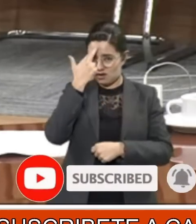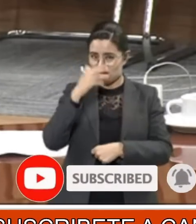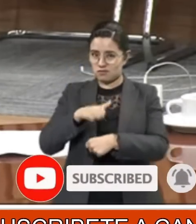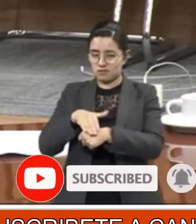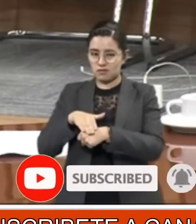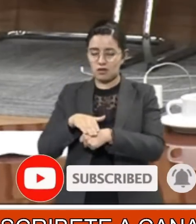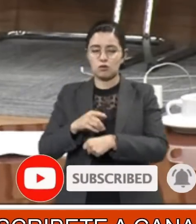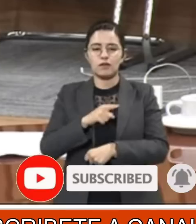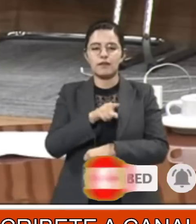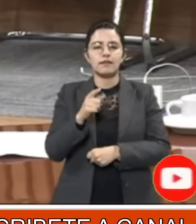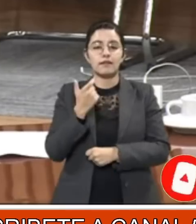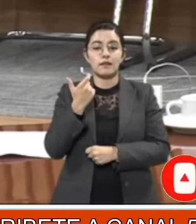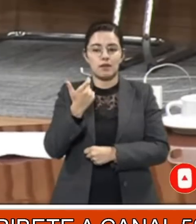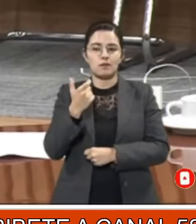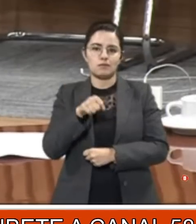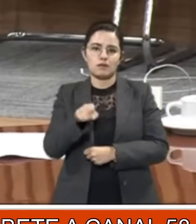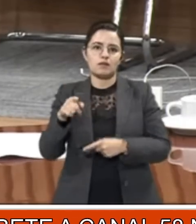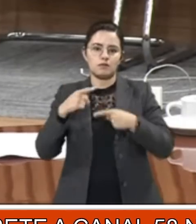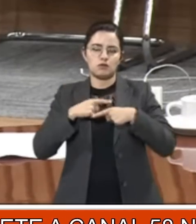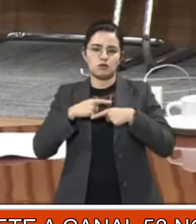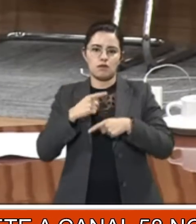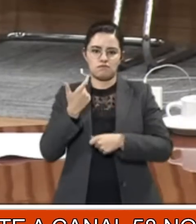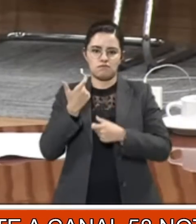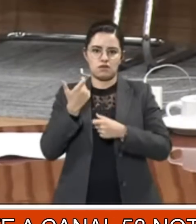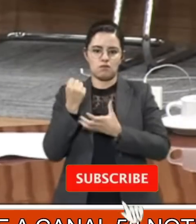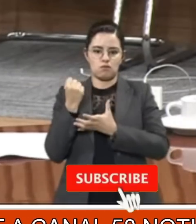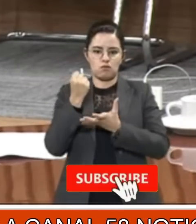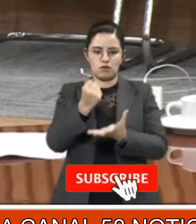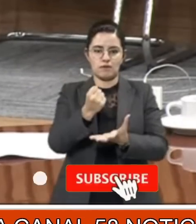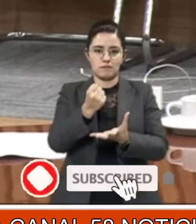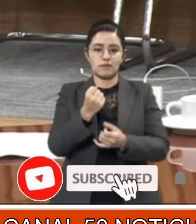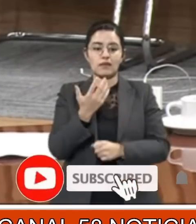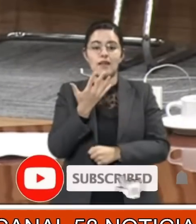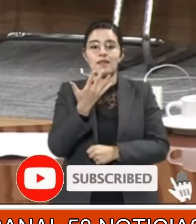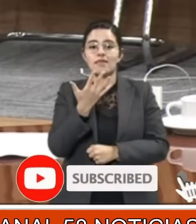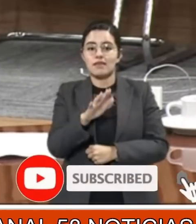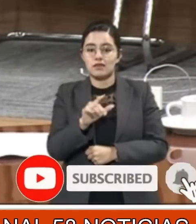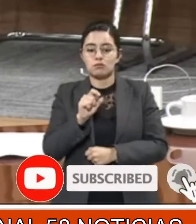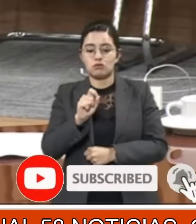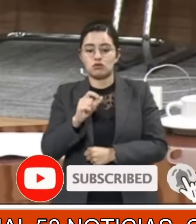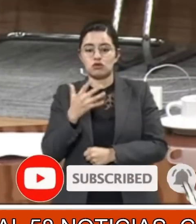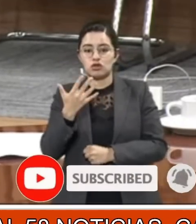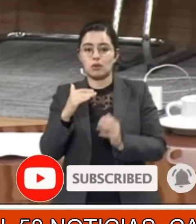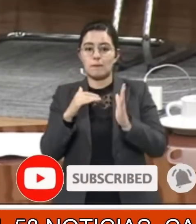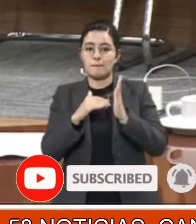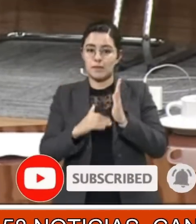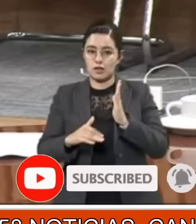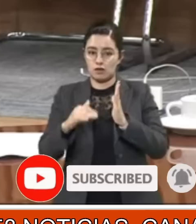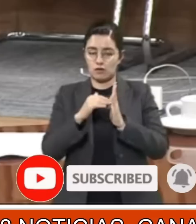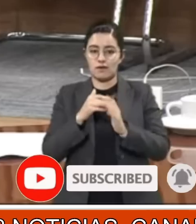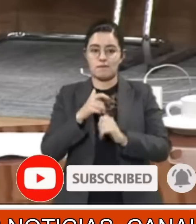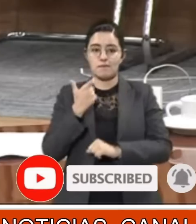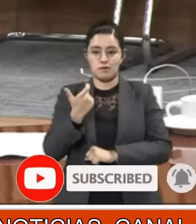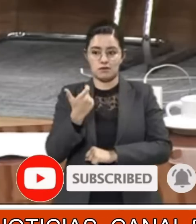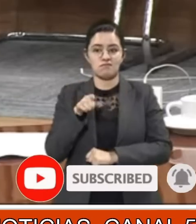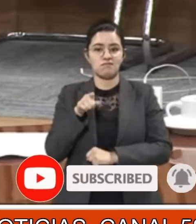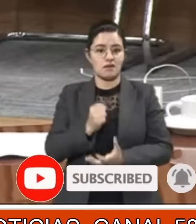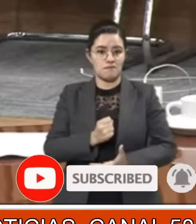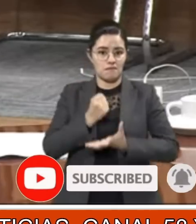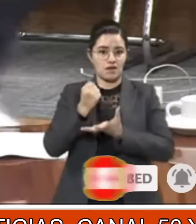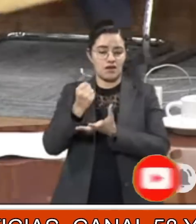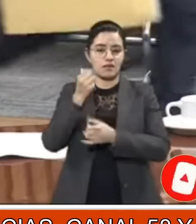regresarle al pueblo de México el dinero que le sobra en la administración del Instituto Nacional Electoral, para destinarlo a la engorda del